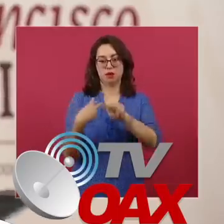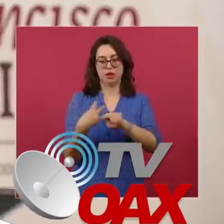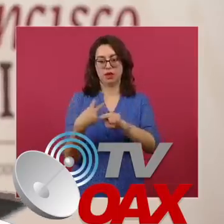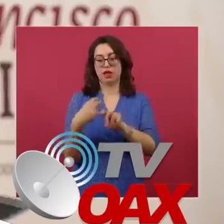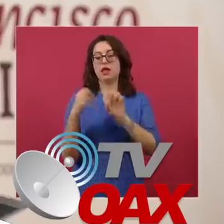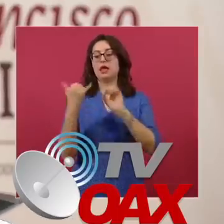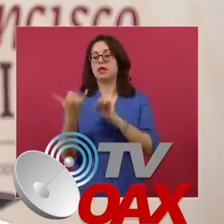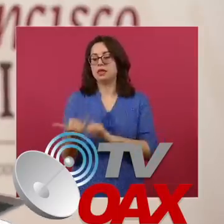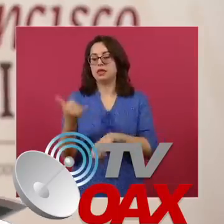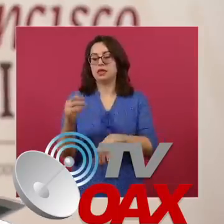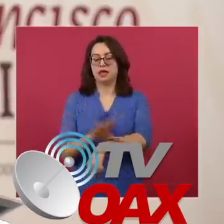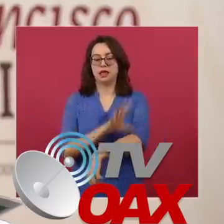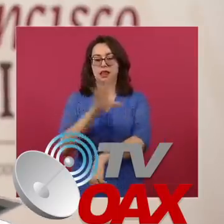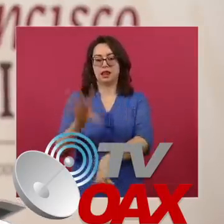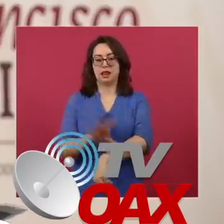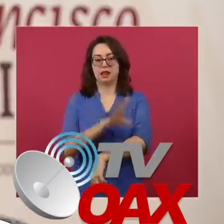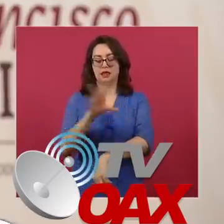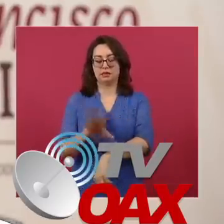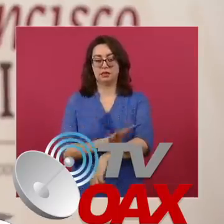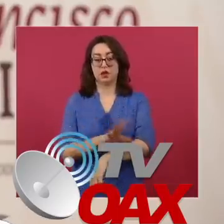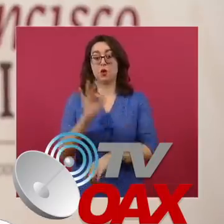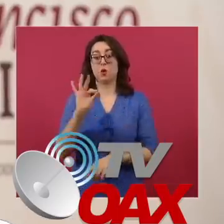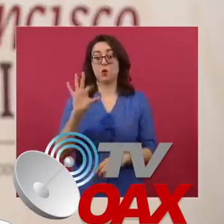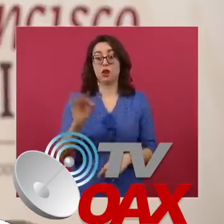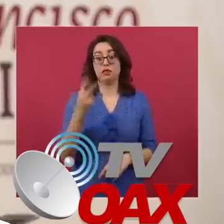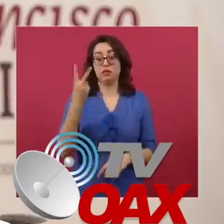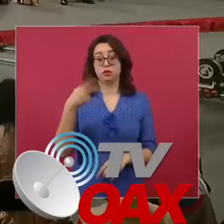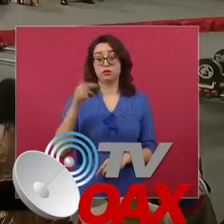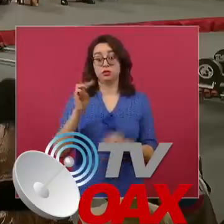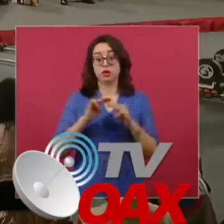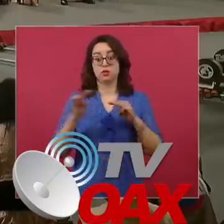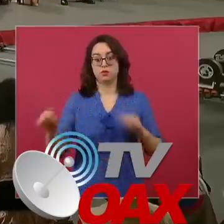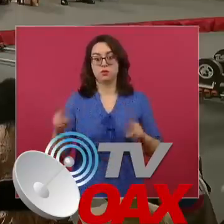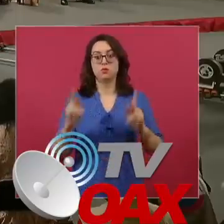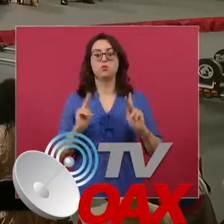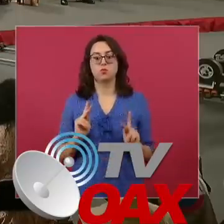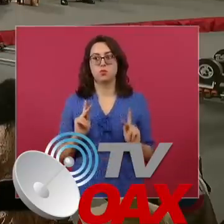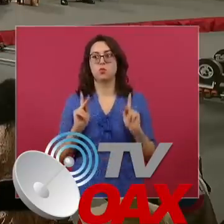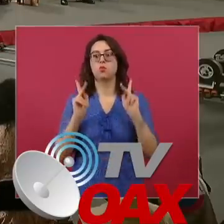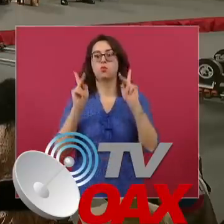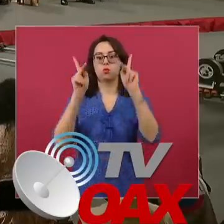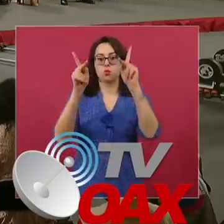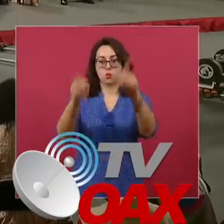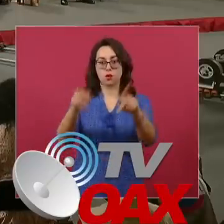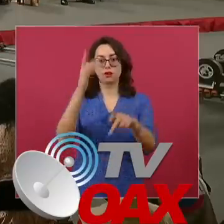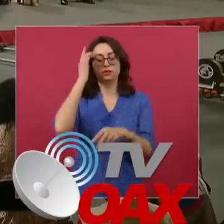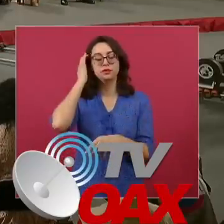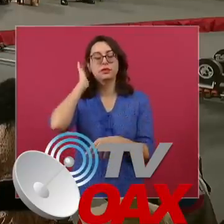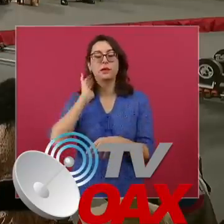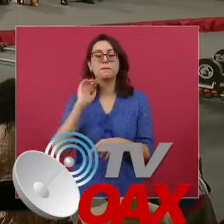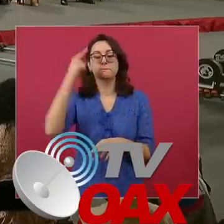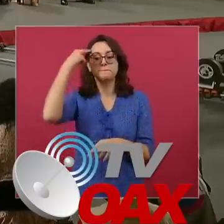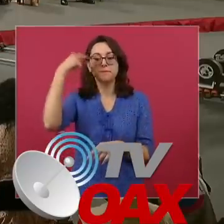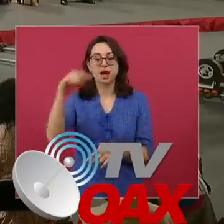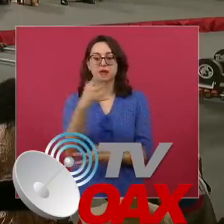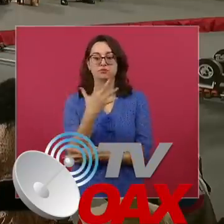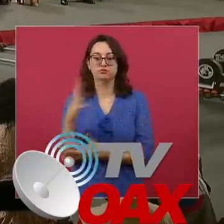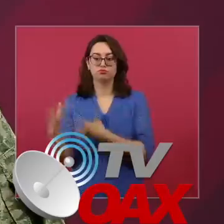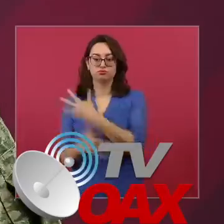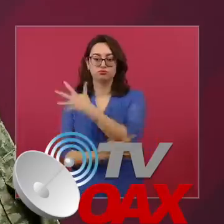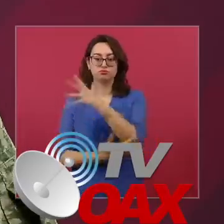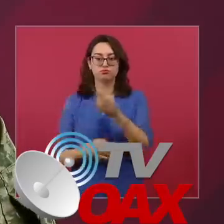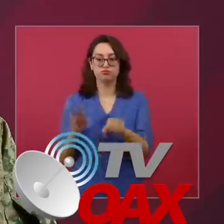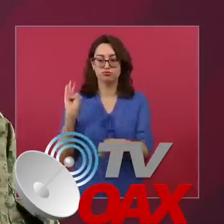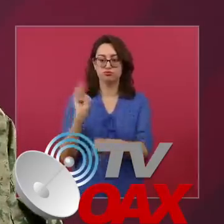43 kilómetros irán en viaducto elevado, como ya lo mencionaron mis colegas constructores, para salvar zonas kársticas,